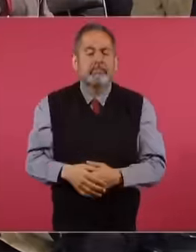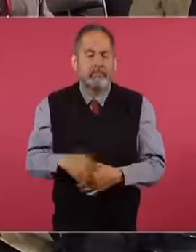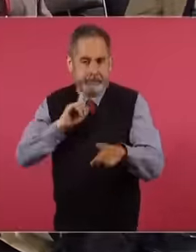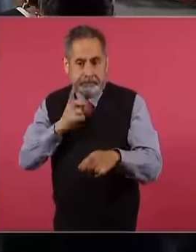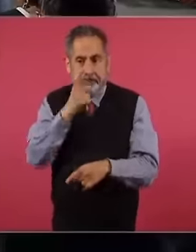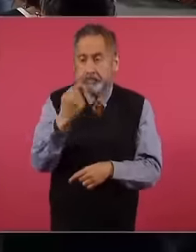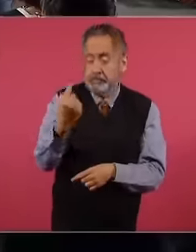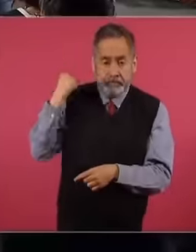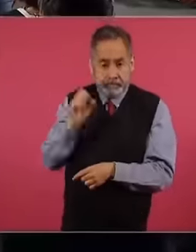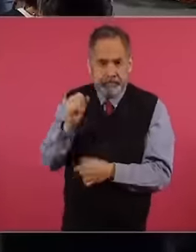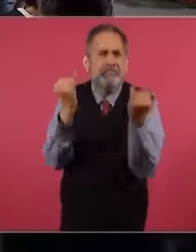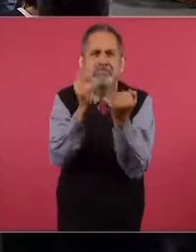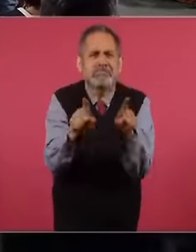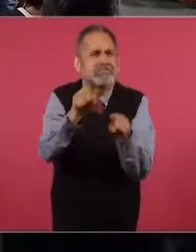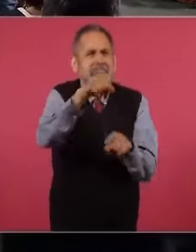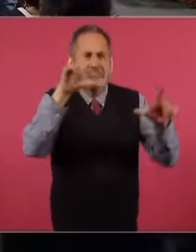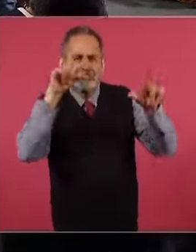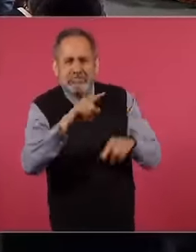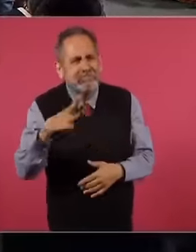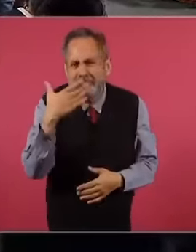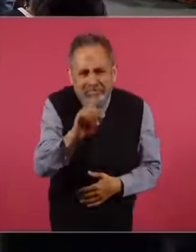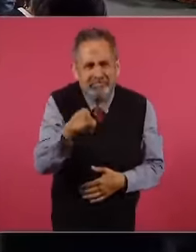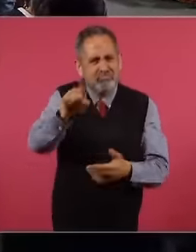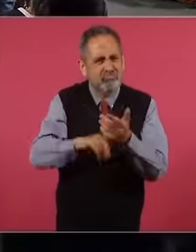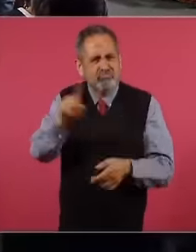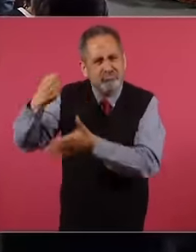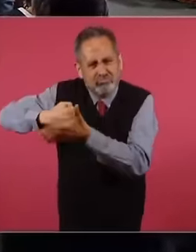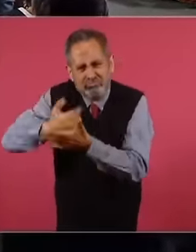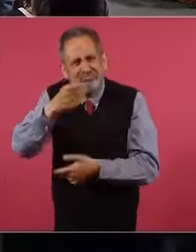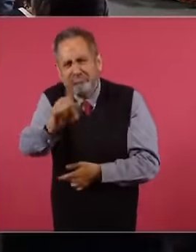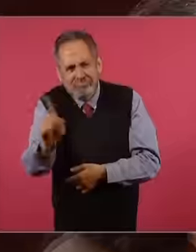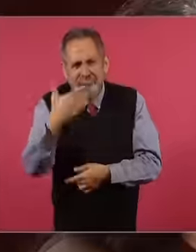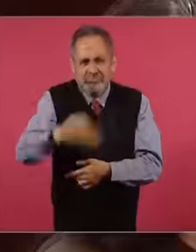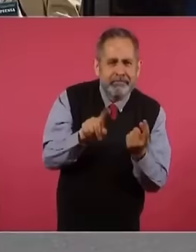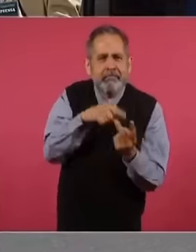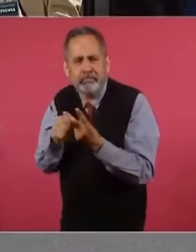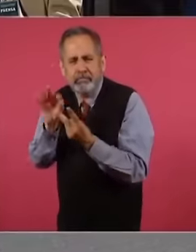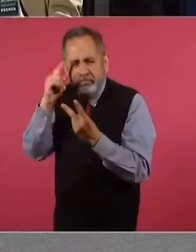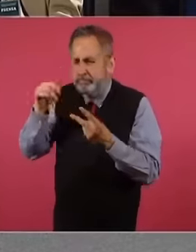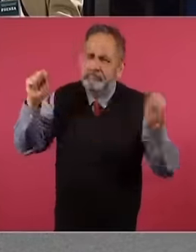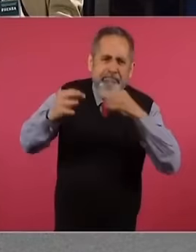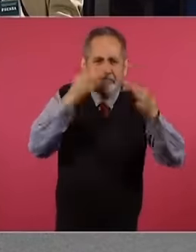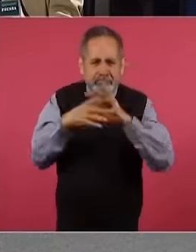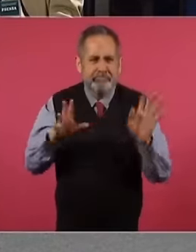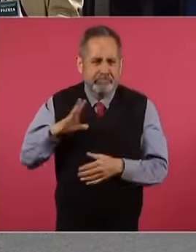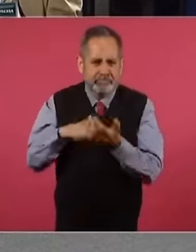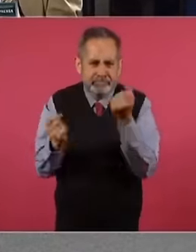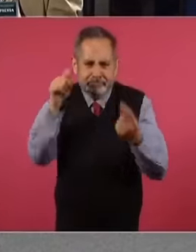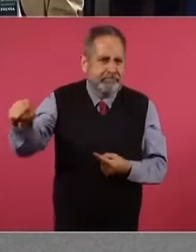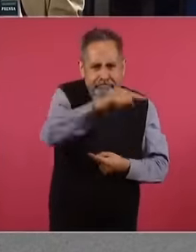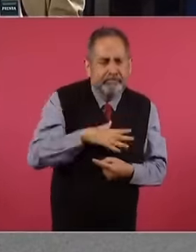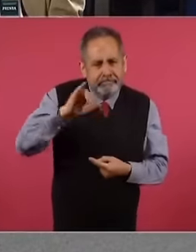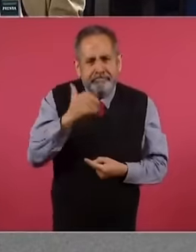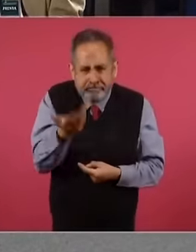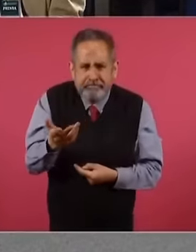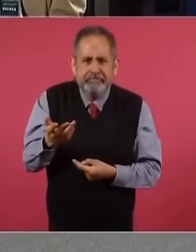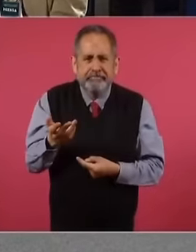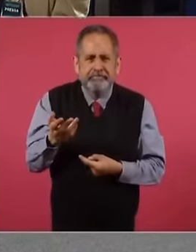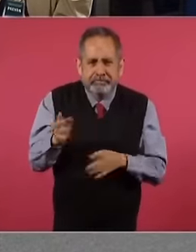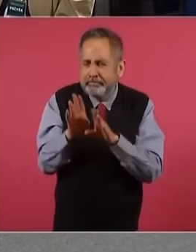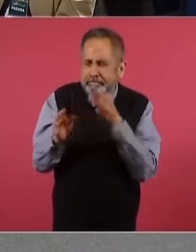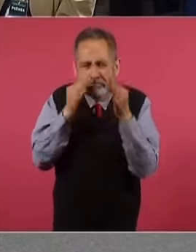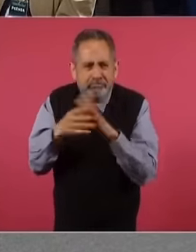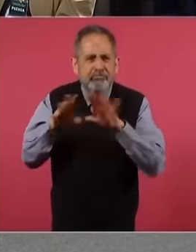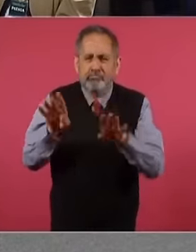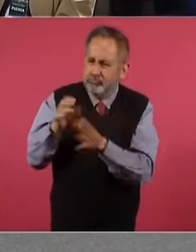usted hizo el fin de semana es algo parecido y no es propio, no es digno de un hombre de izquierda, presidente, de un político. Sí, hubo gente que está tratando de encontrar pues la